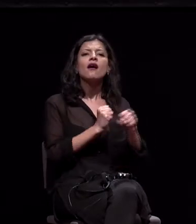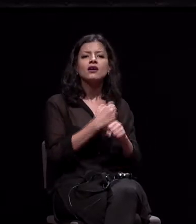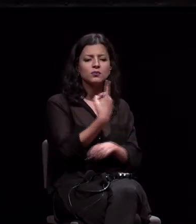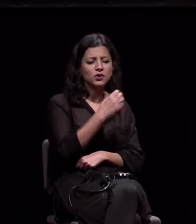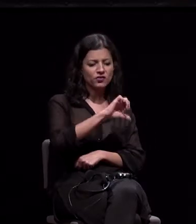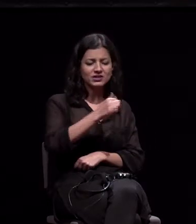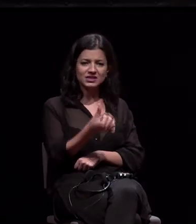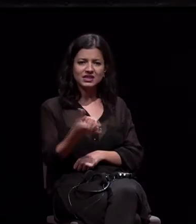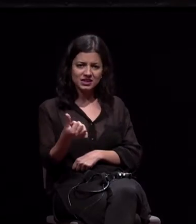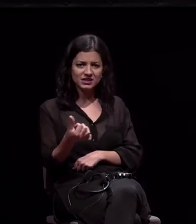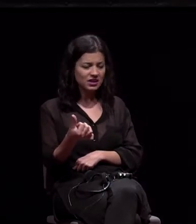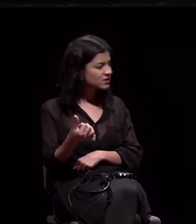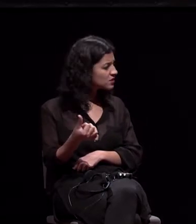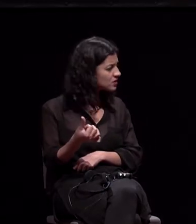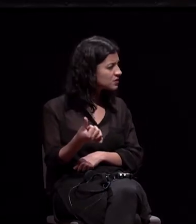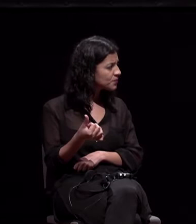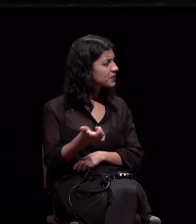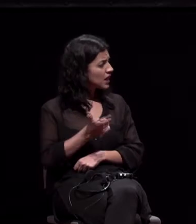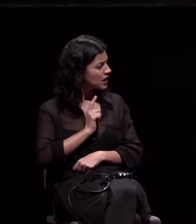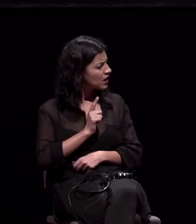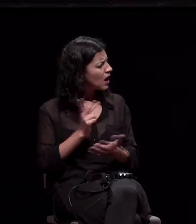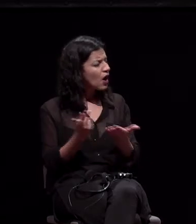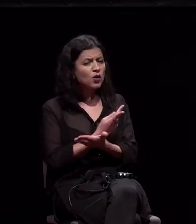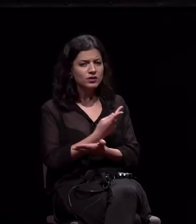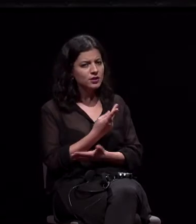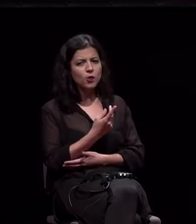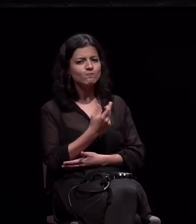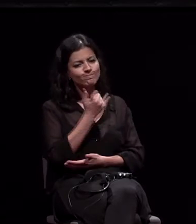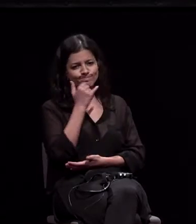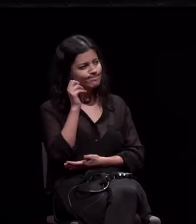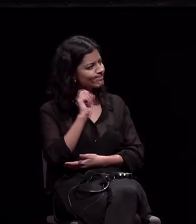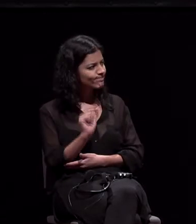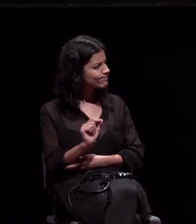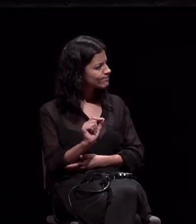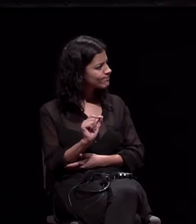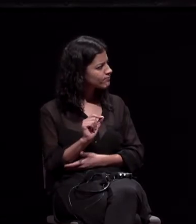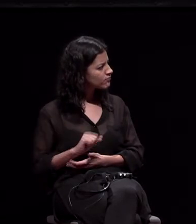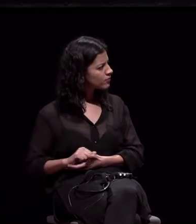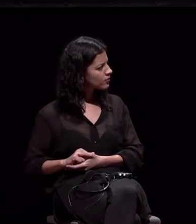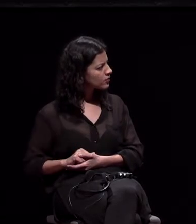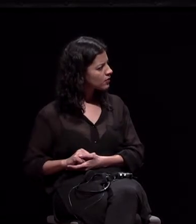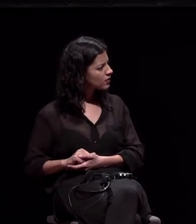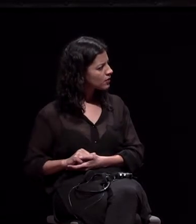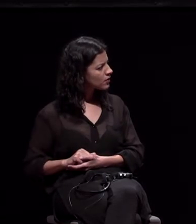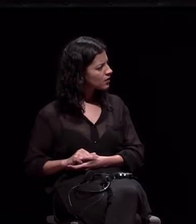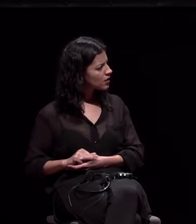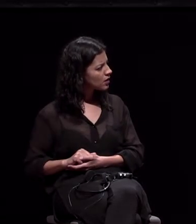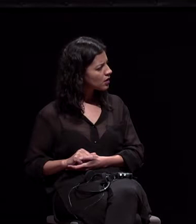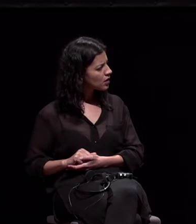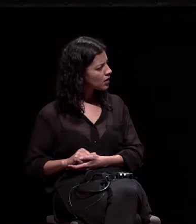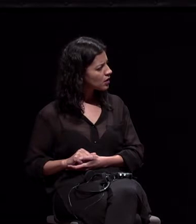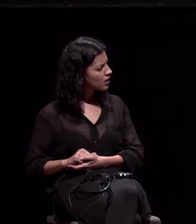bien tienen aspectos cuestionables, creo que la bandera de lo popular me parece